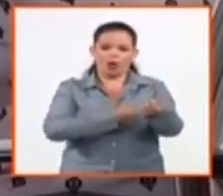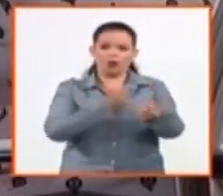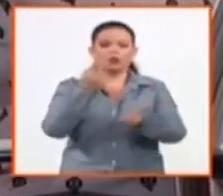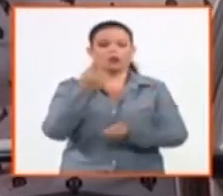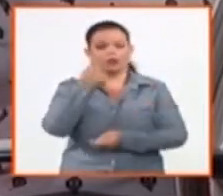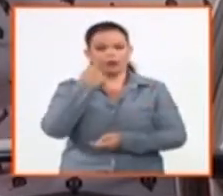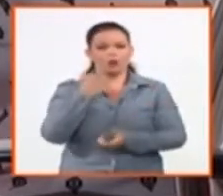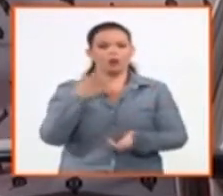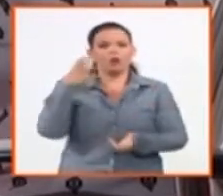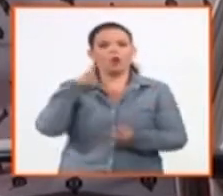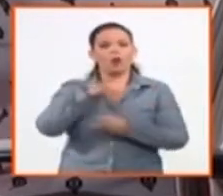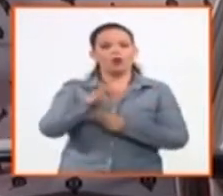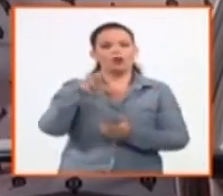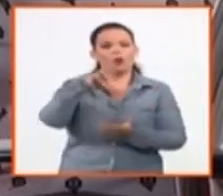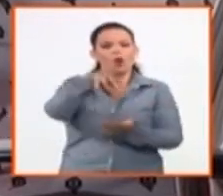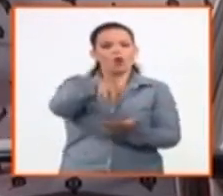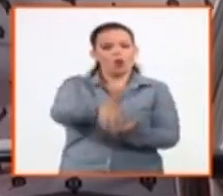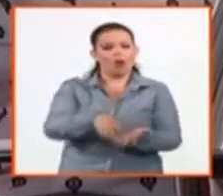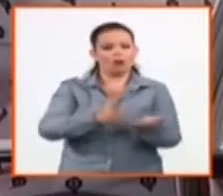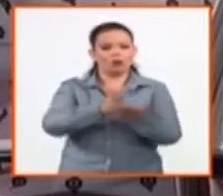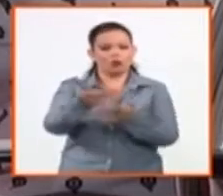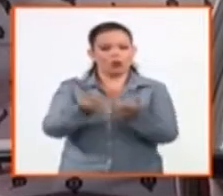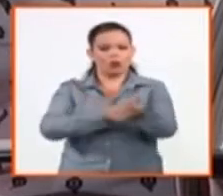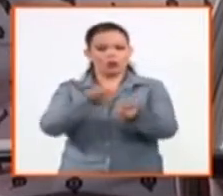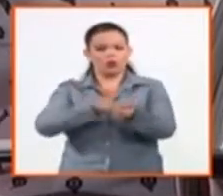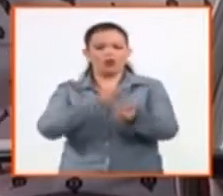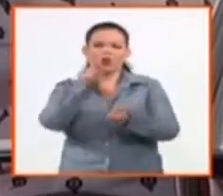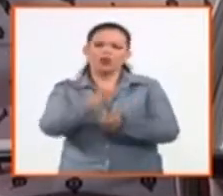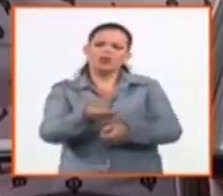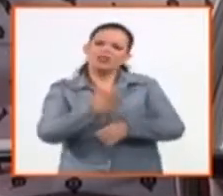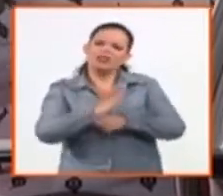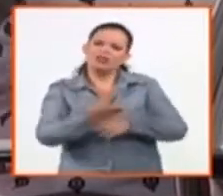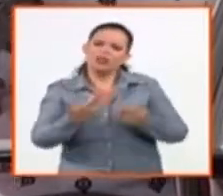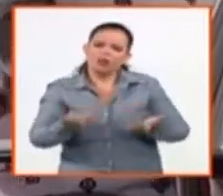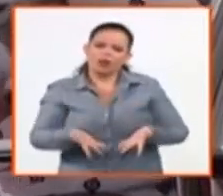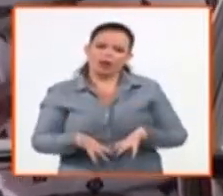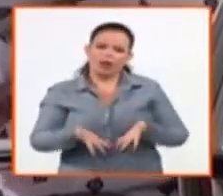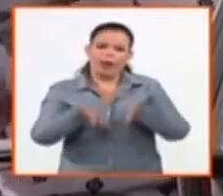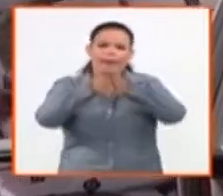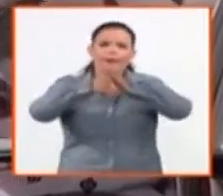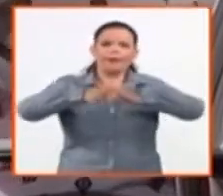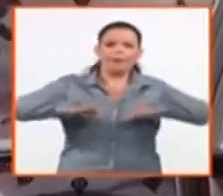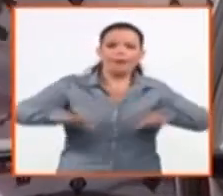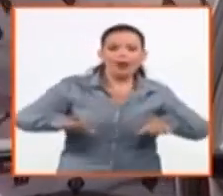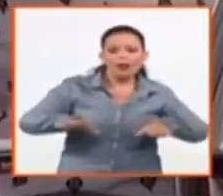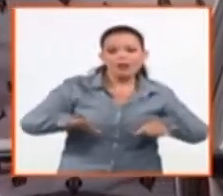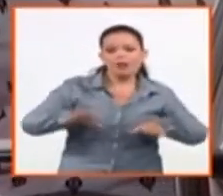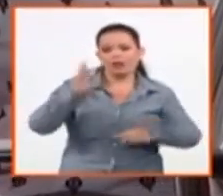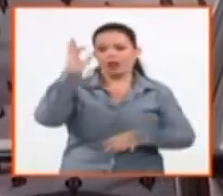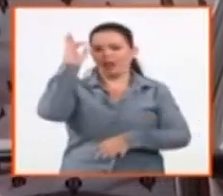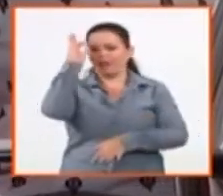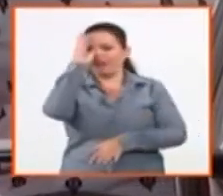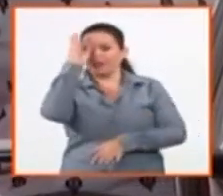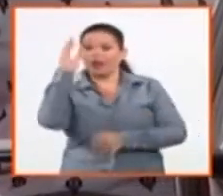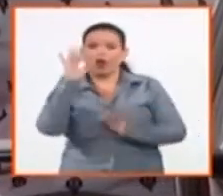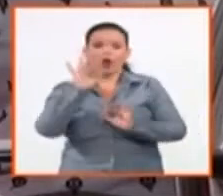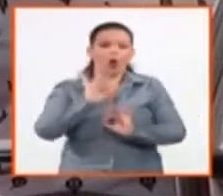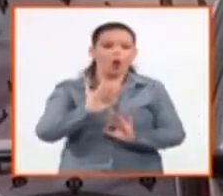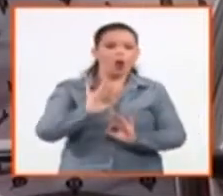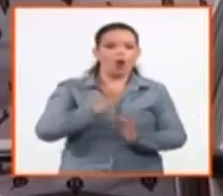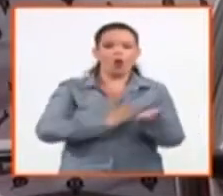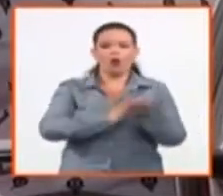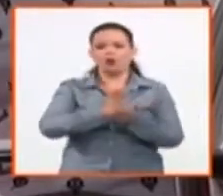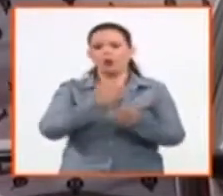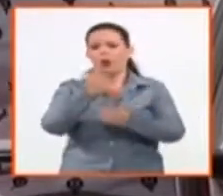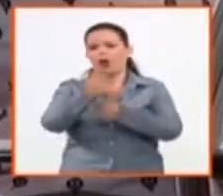rebelde, ¿qué se puede esperar? ¿Significa esto la paz en Afganistán o hay condiciones internas para, vamos a